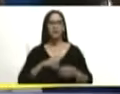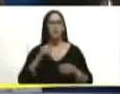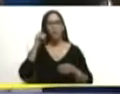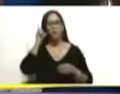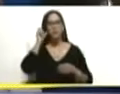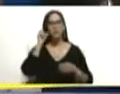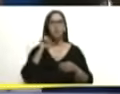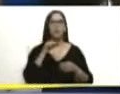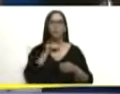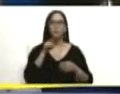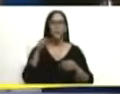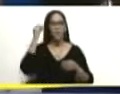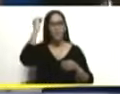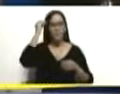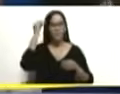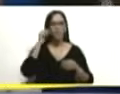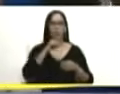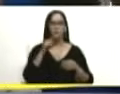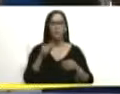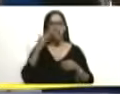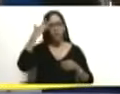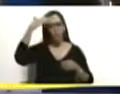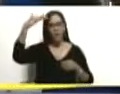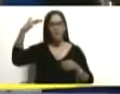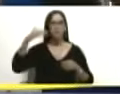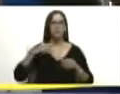oyendo lo que ustedes piensan, lo que ustedes sueñan,